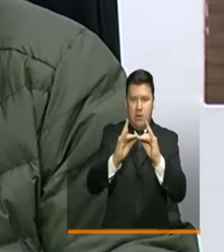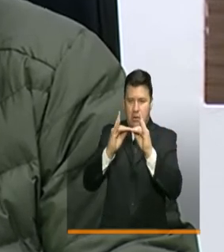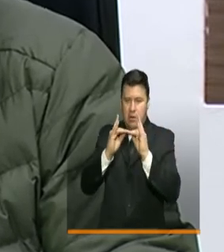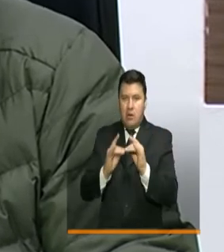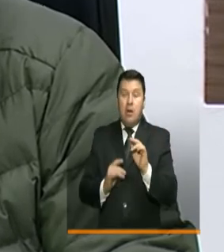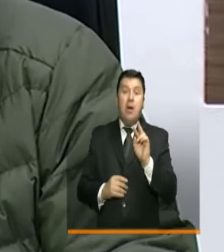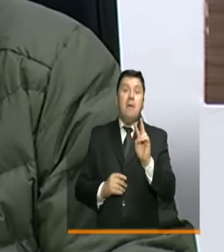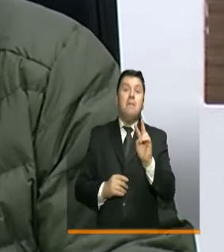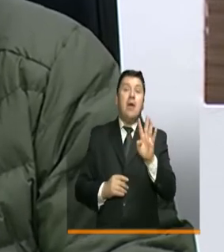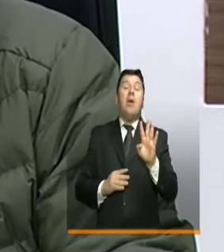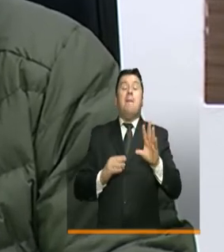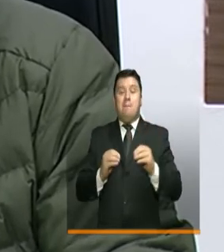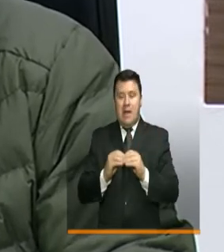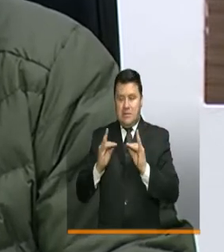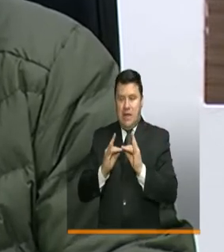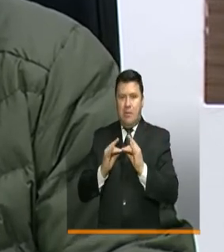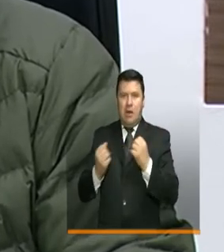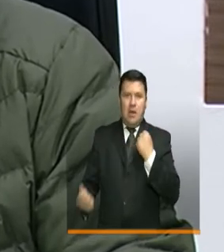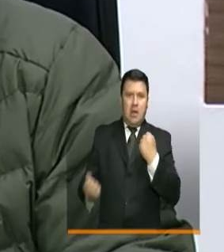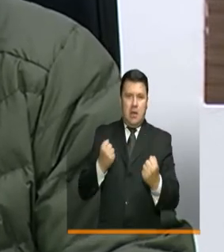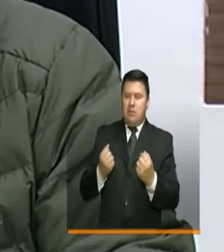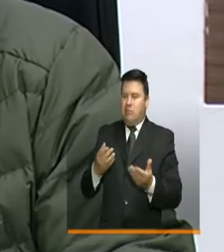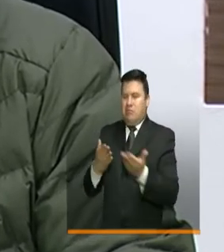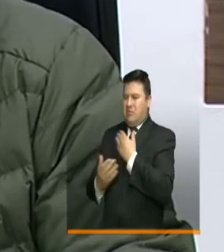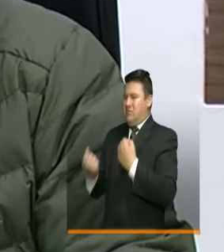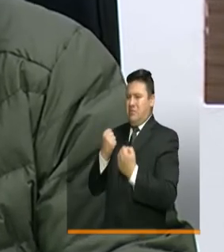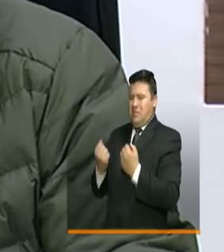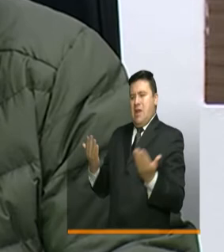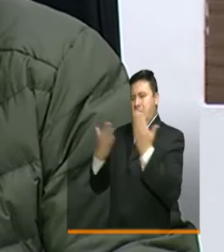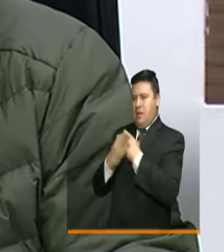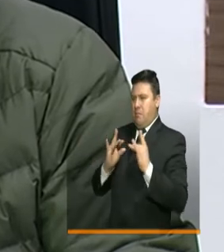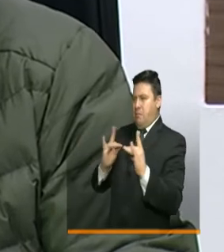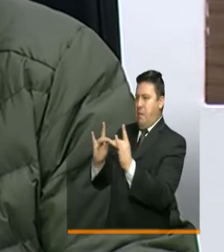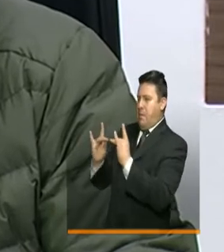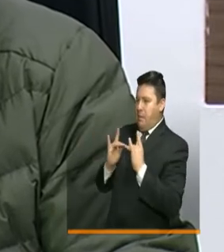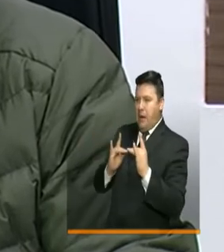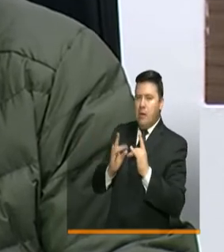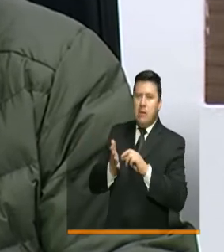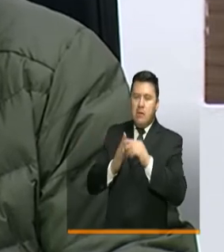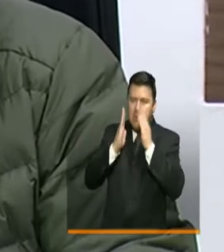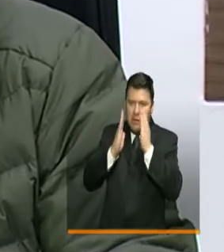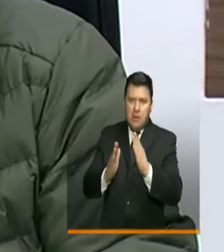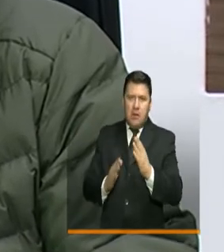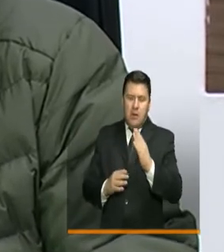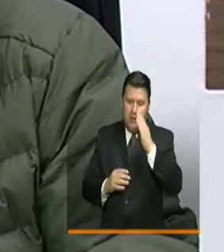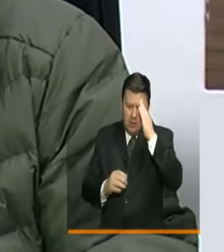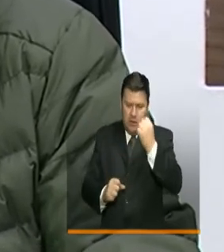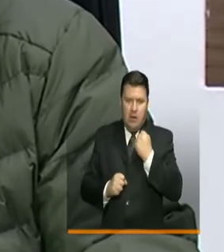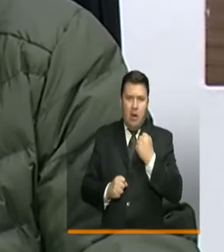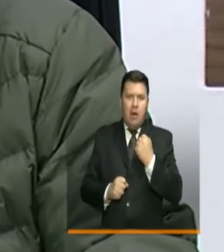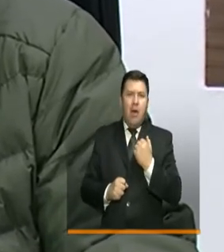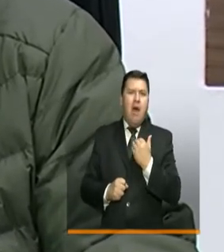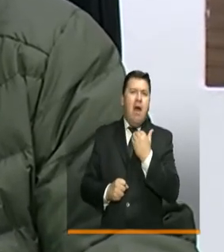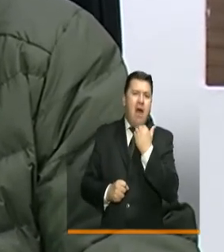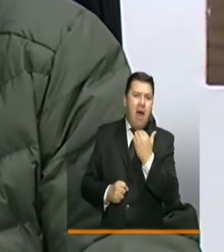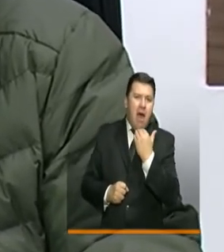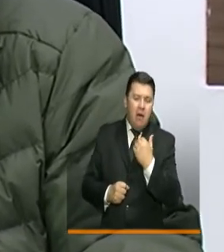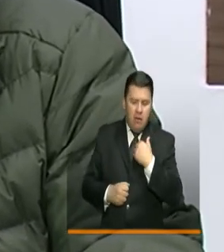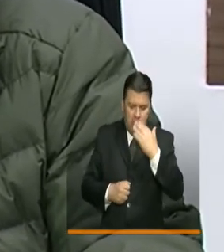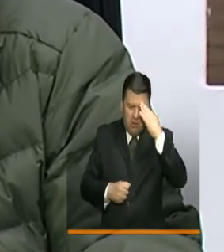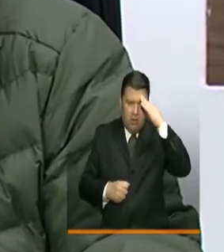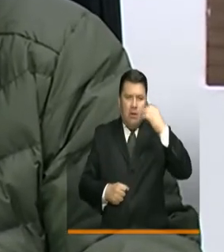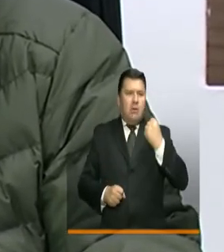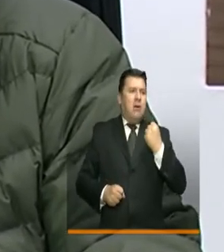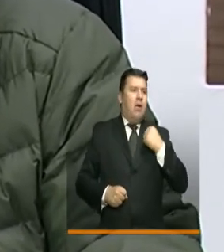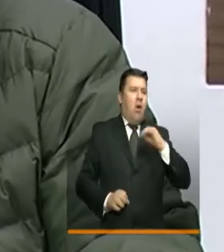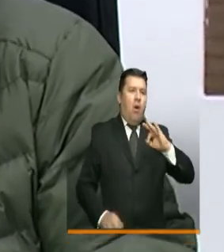en el gimnasio y dispuso 102 camas de sus alojamientos para atender a uniformados de la Fuerza Pública que den positivo por